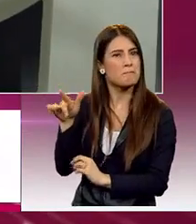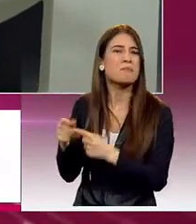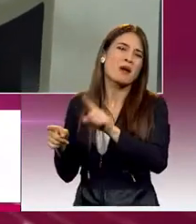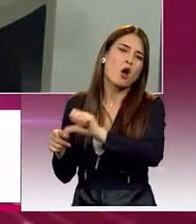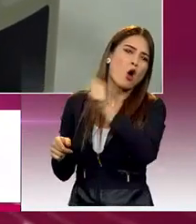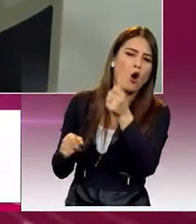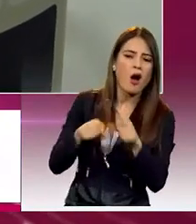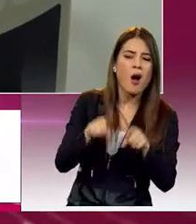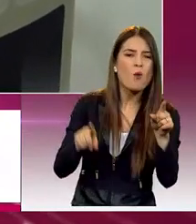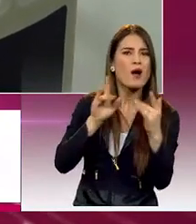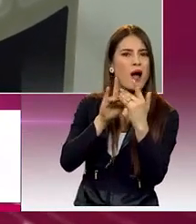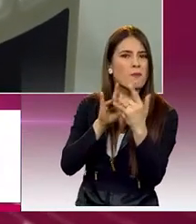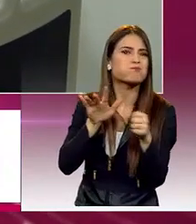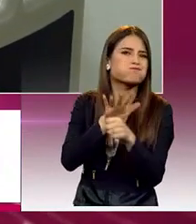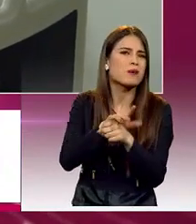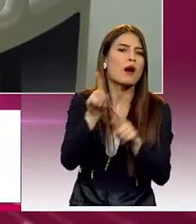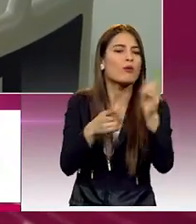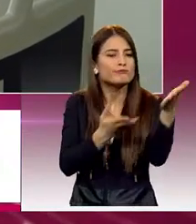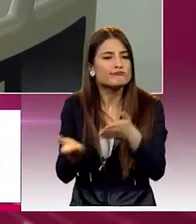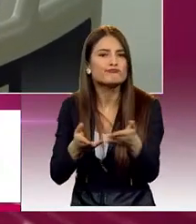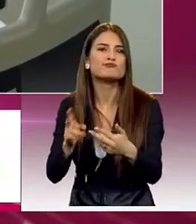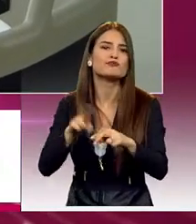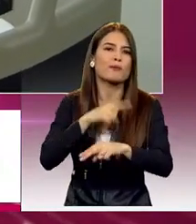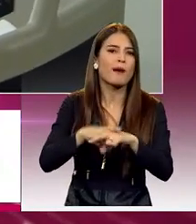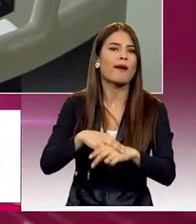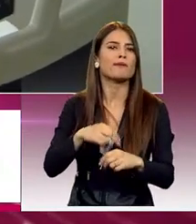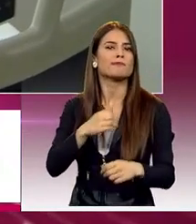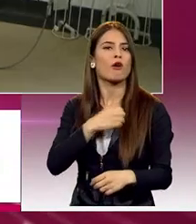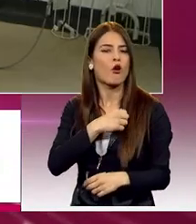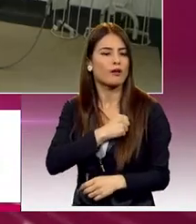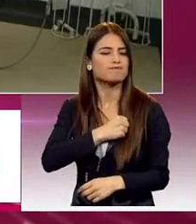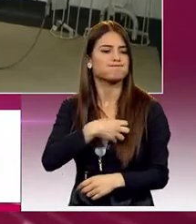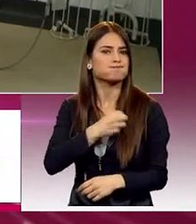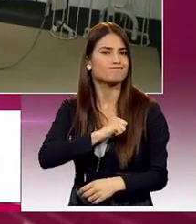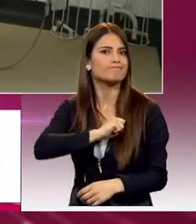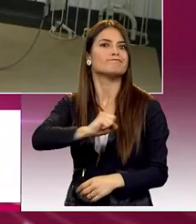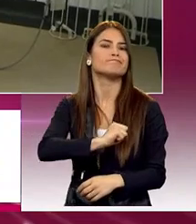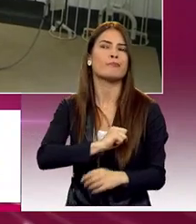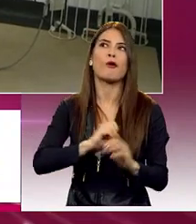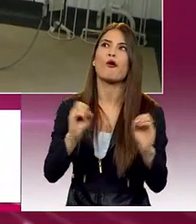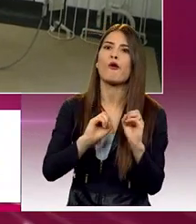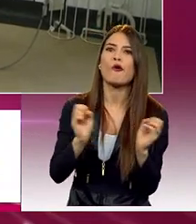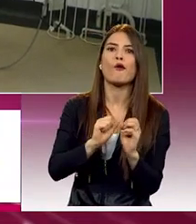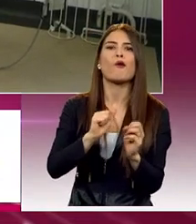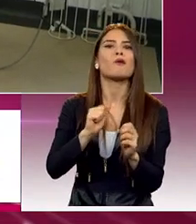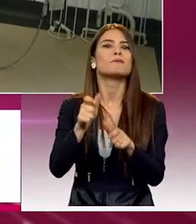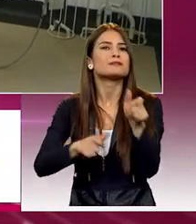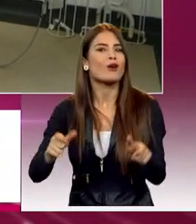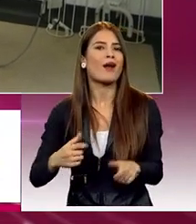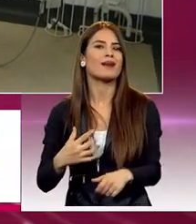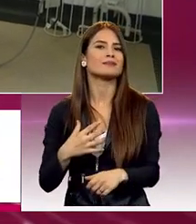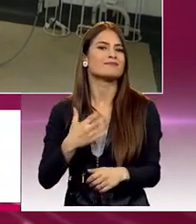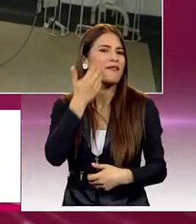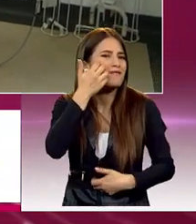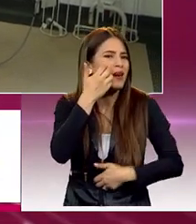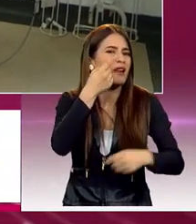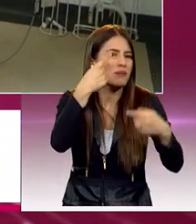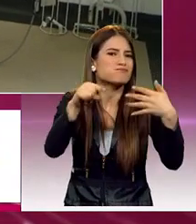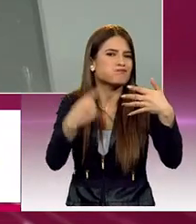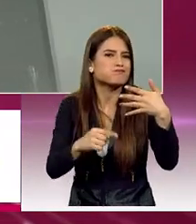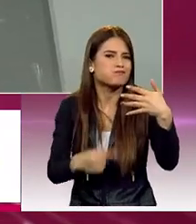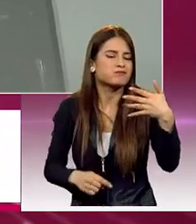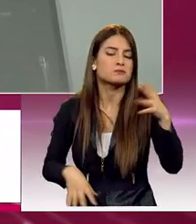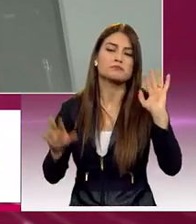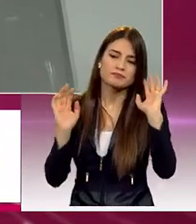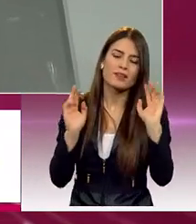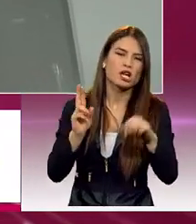habiendo pancreatitis, en fin, una cantidad de fenómenos de tipo médico grave que requiere cuidados intensivos. Pero de las 1,000 pudimos liberar